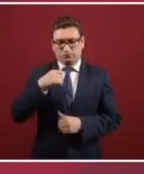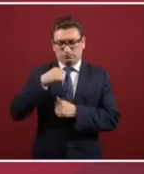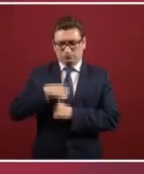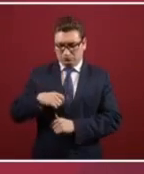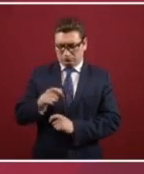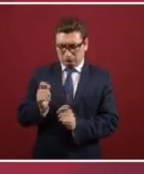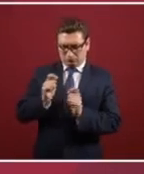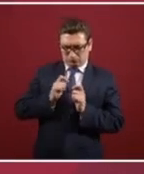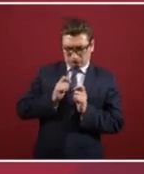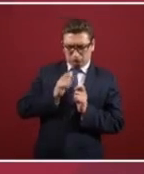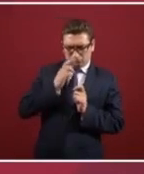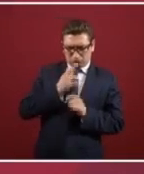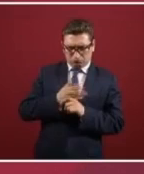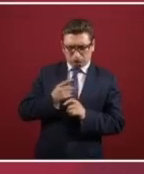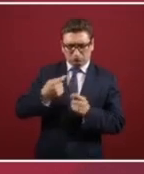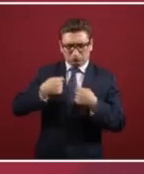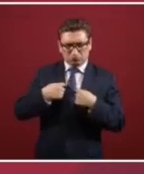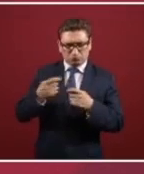aquí,